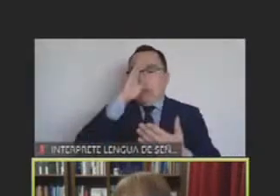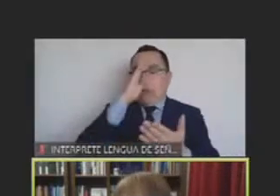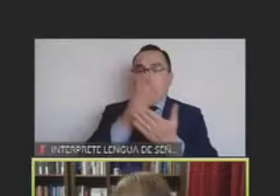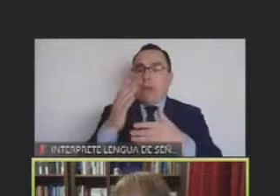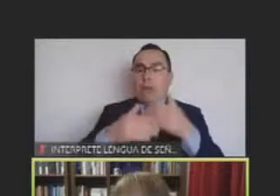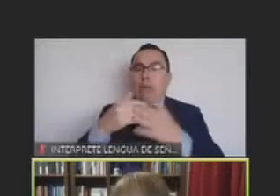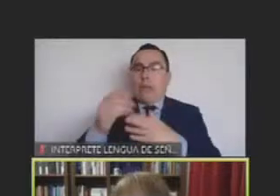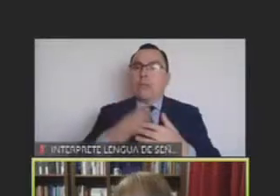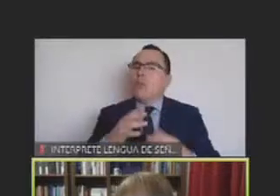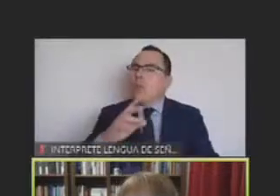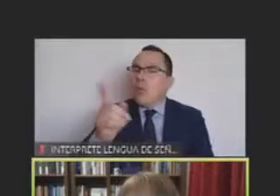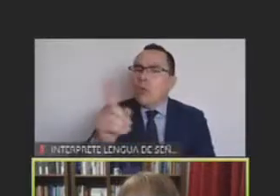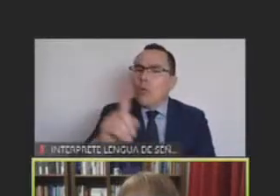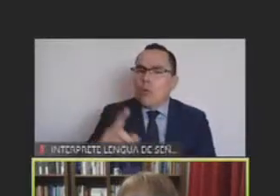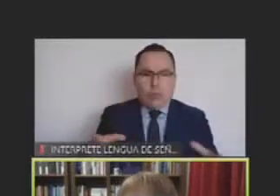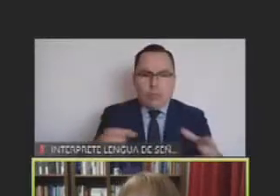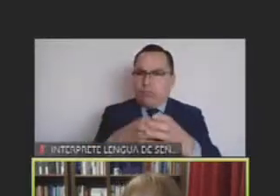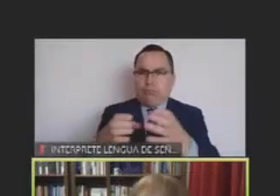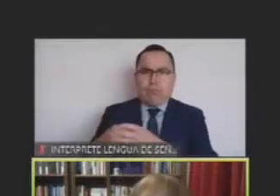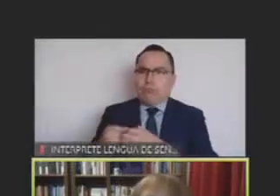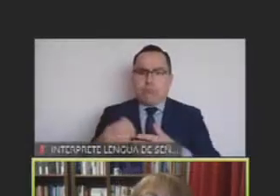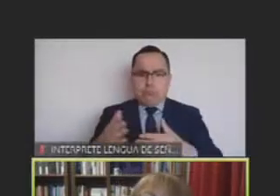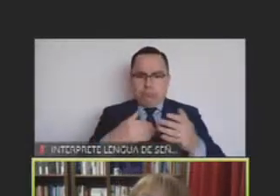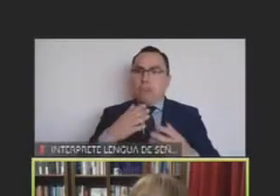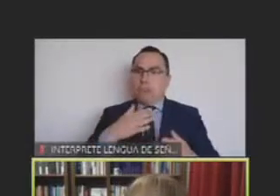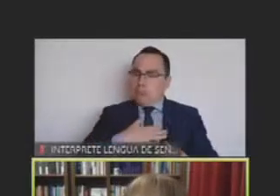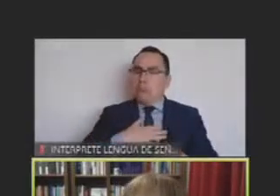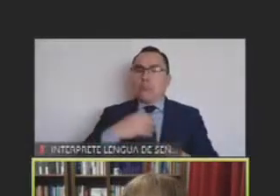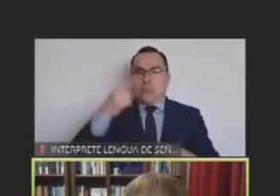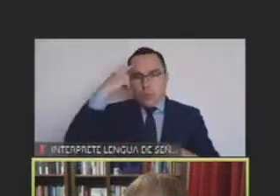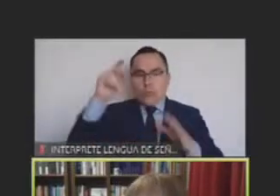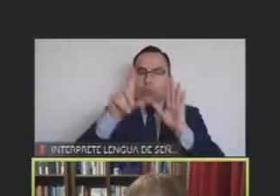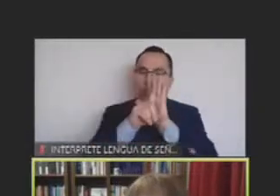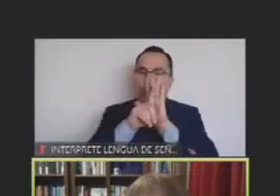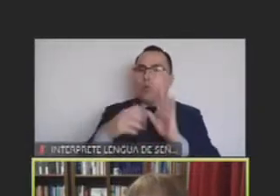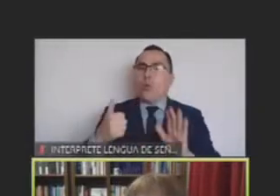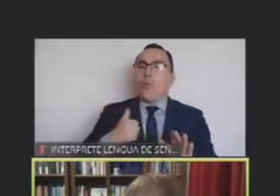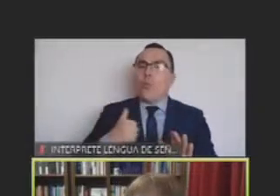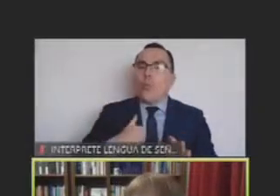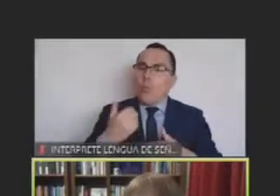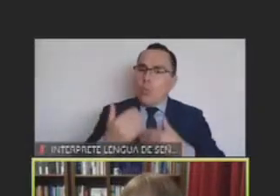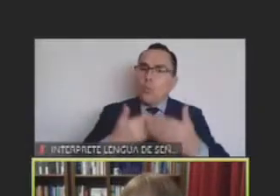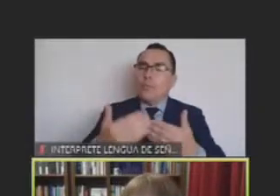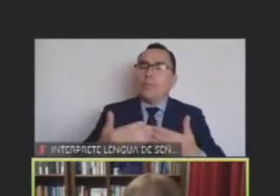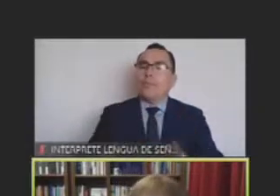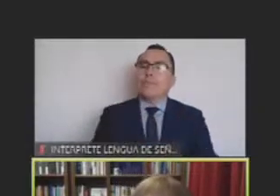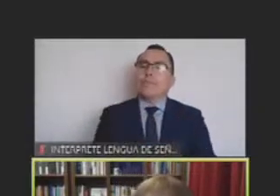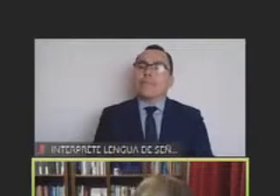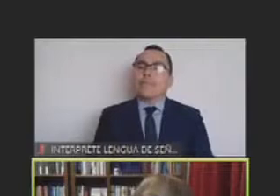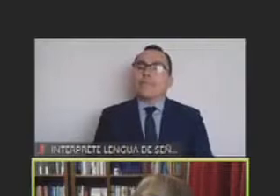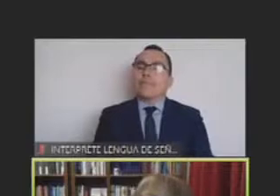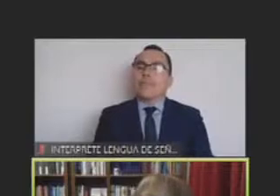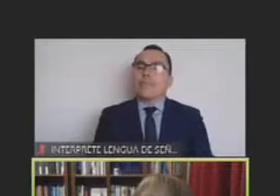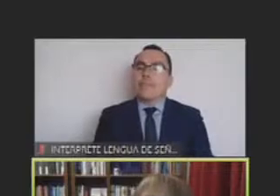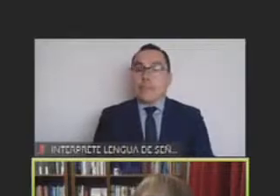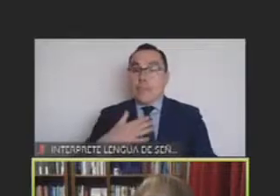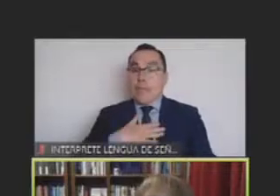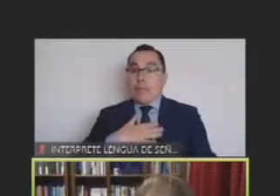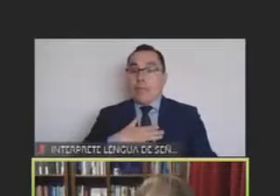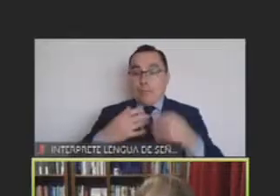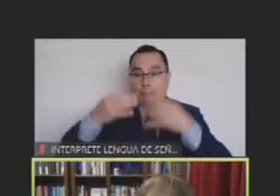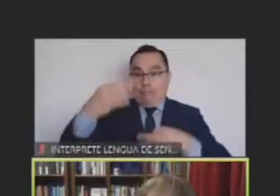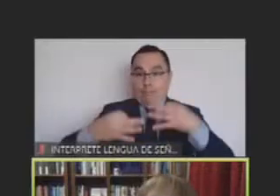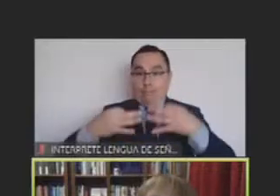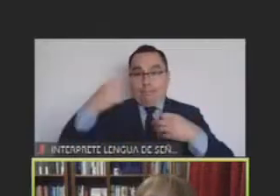intereses, órganos, poderes, ¿no?, influyentes, ¿no? A mi juicio,